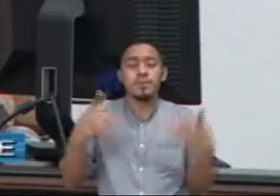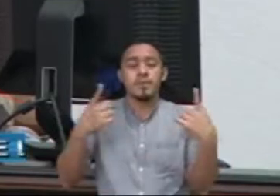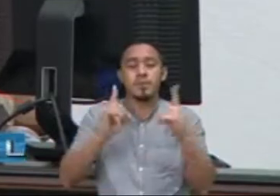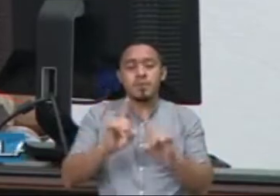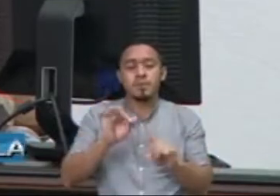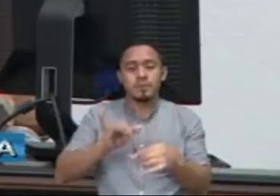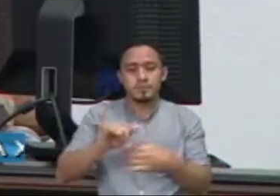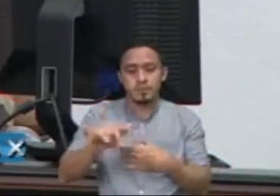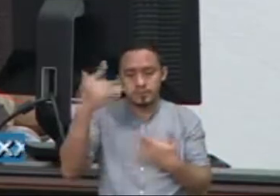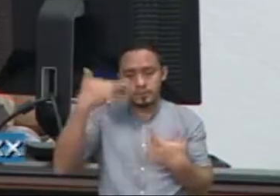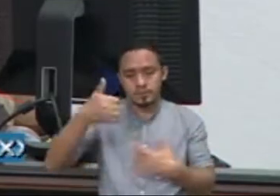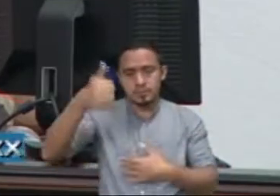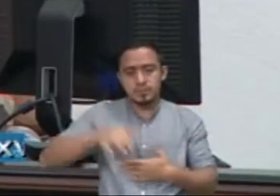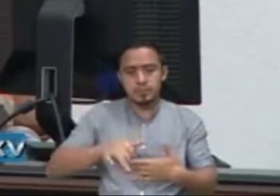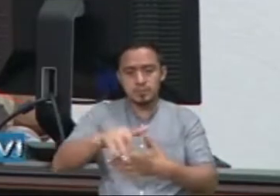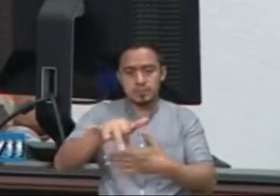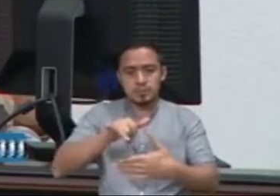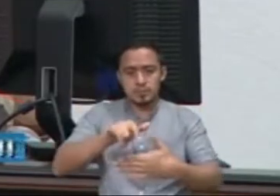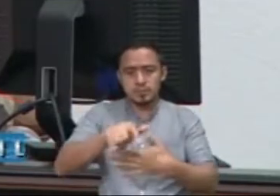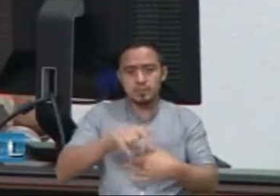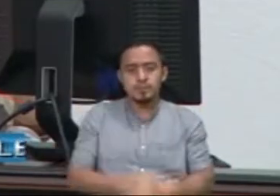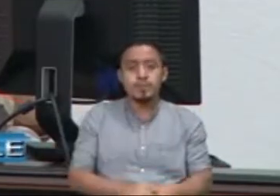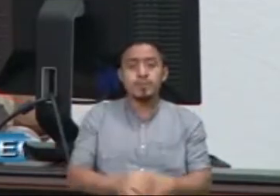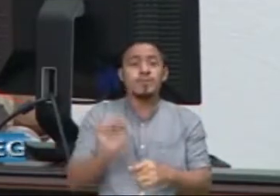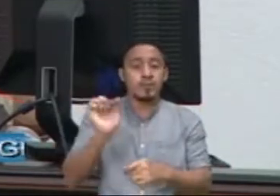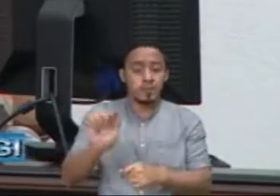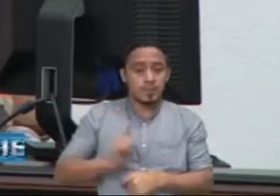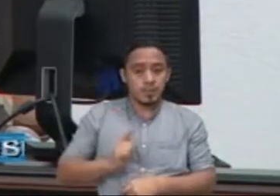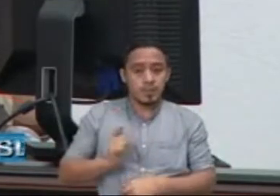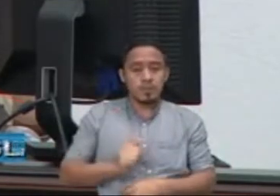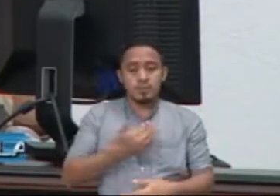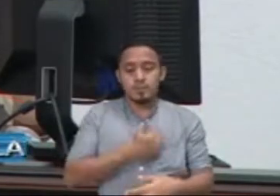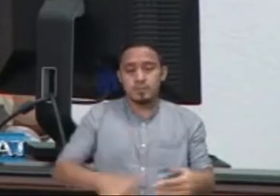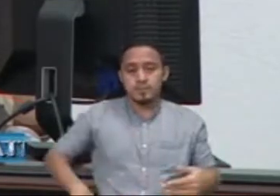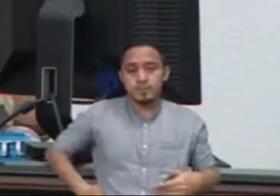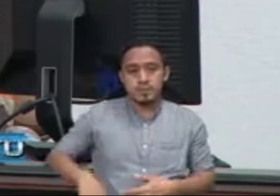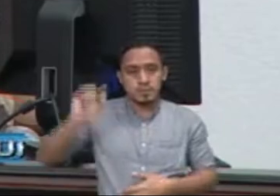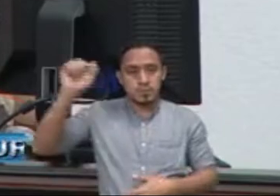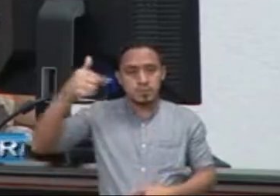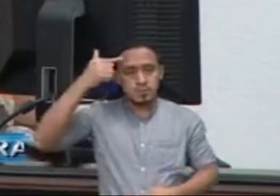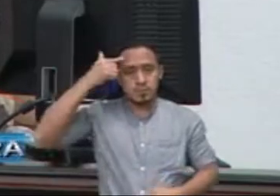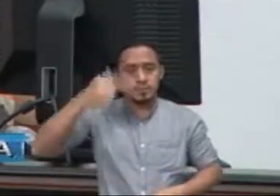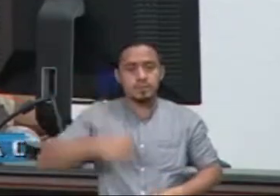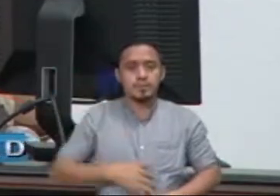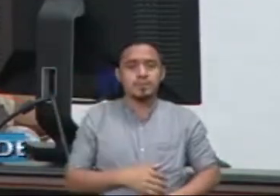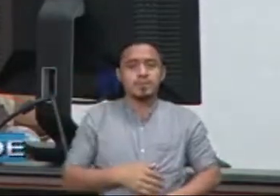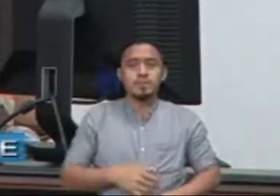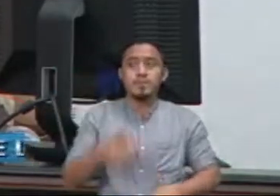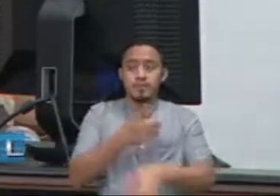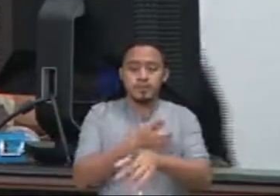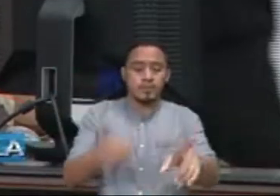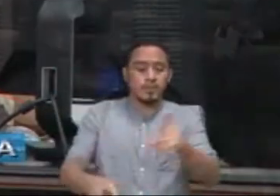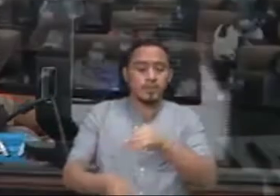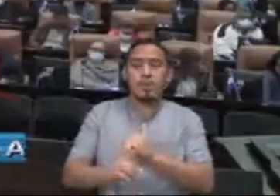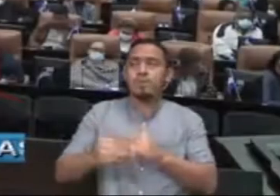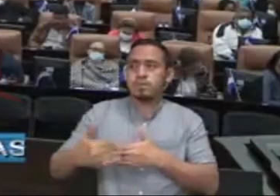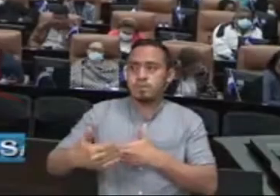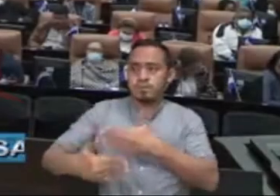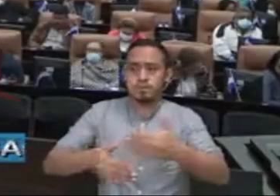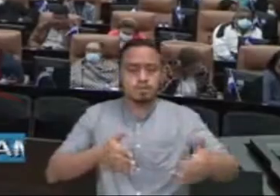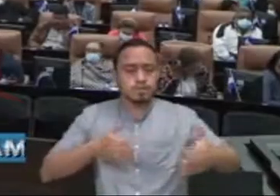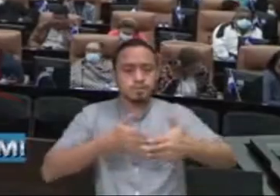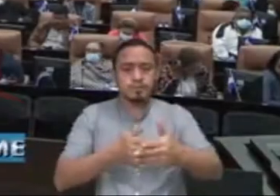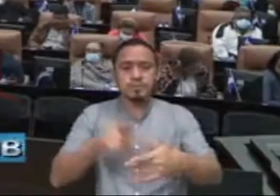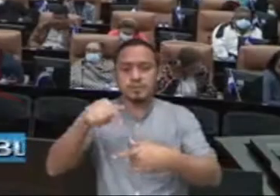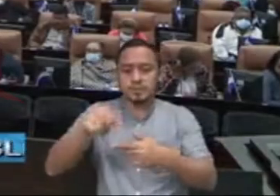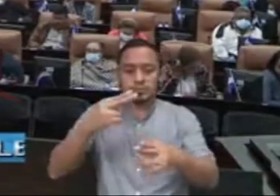General de Registro y Control de Organismos sin fines de lucro que a tal efecto lleve el Ministerio de Gobernación deberá proceder a la